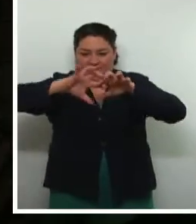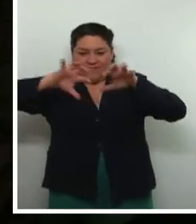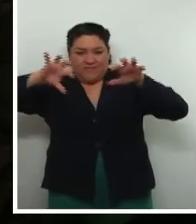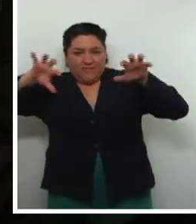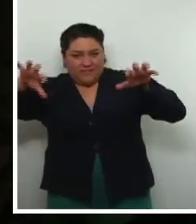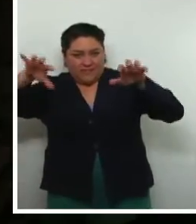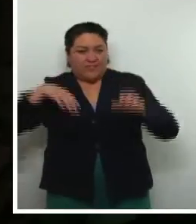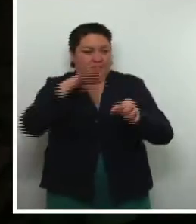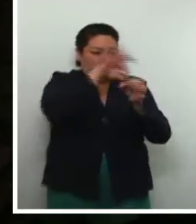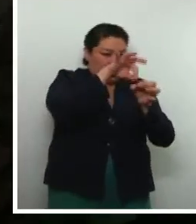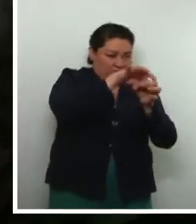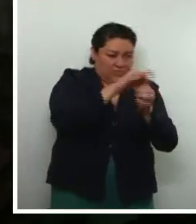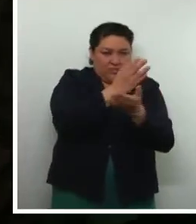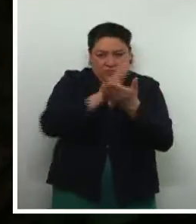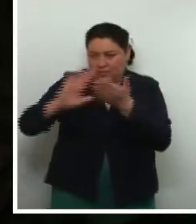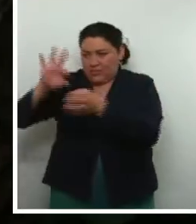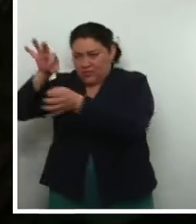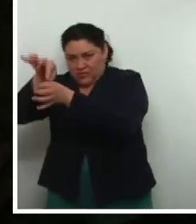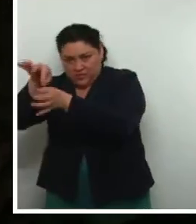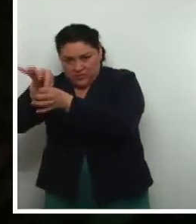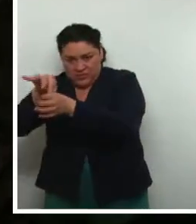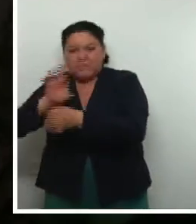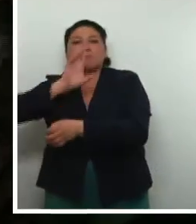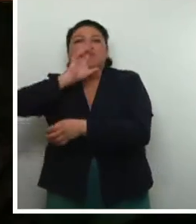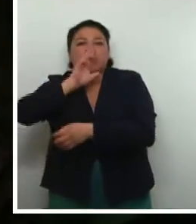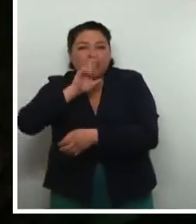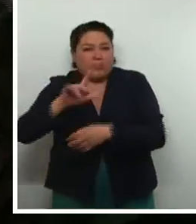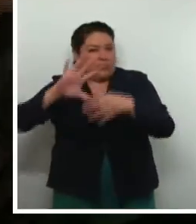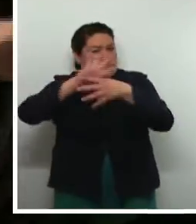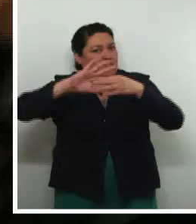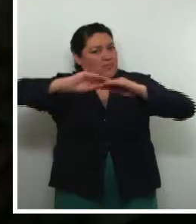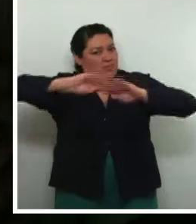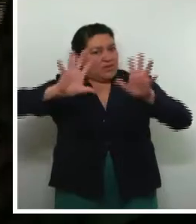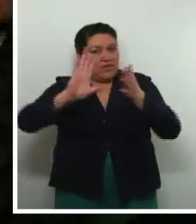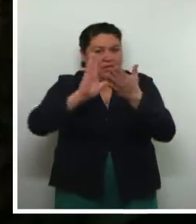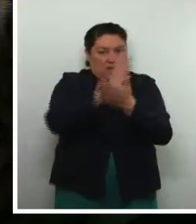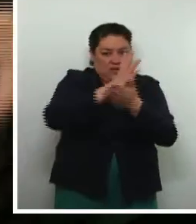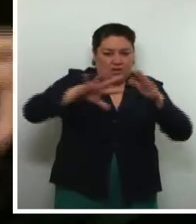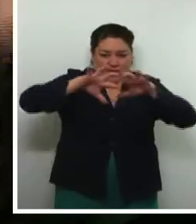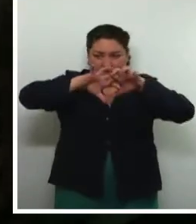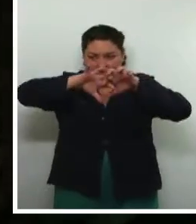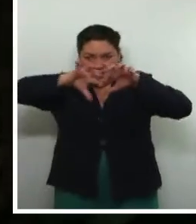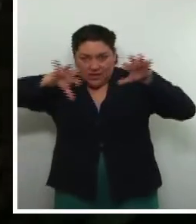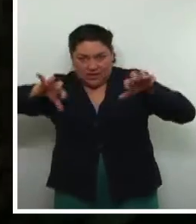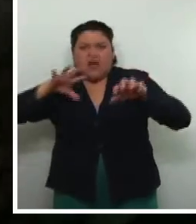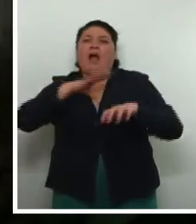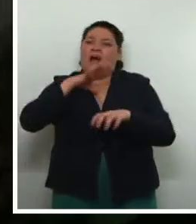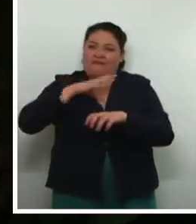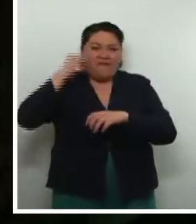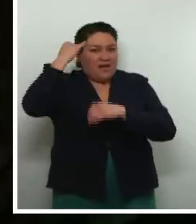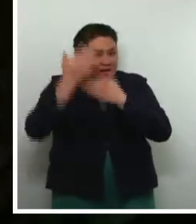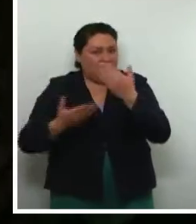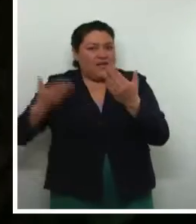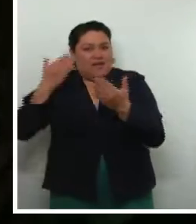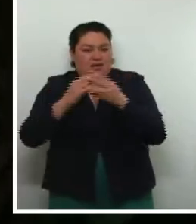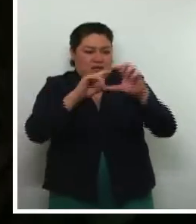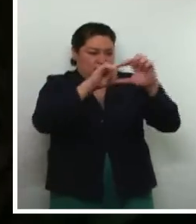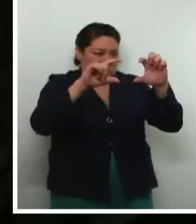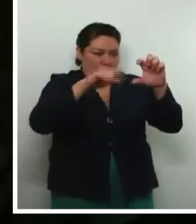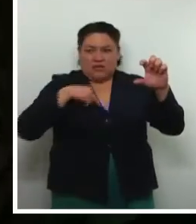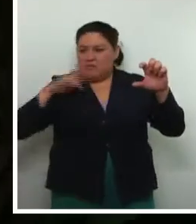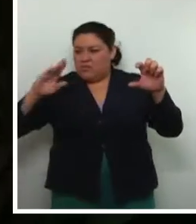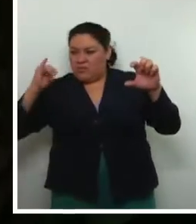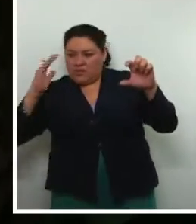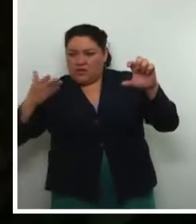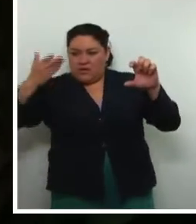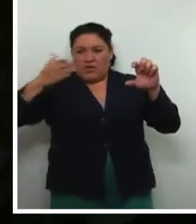Se hiciera patente que había una diferencia y que había reservas distintas que se contraponían